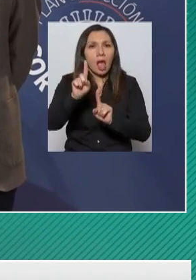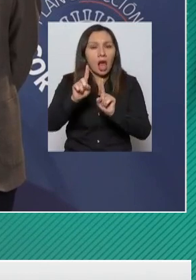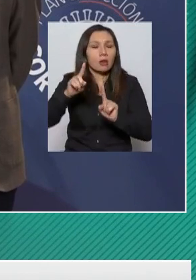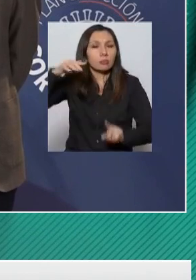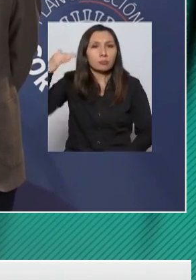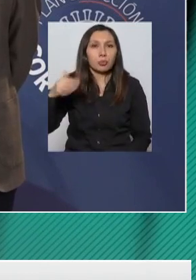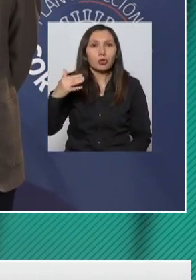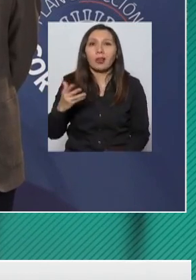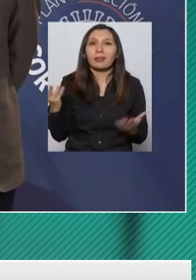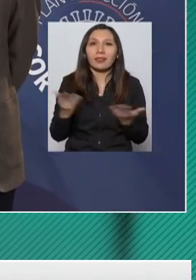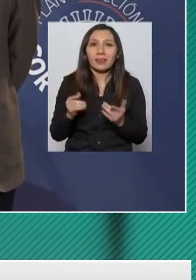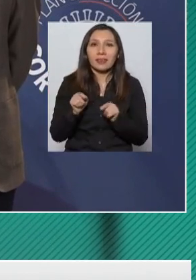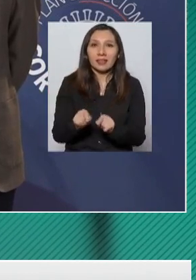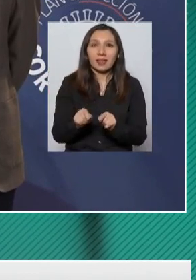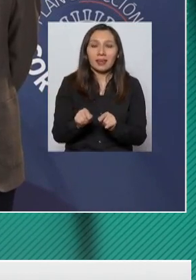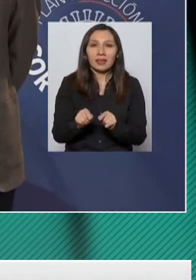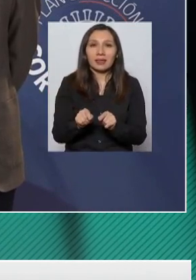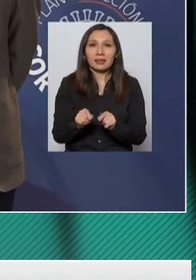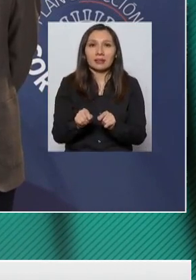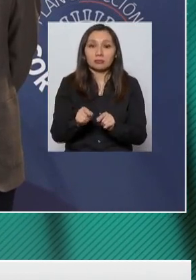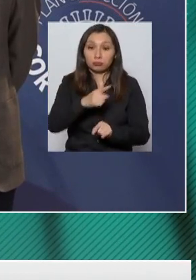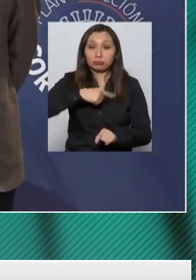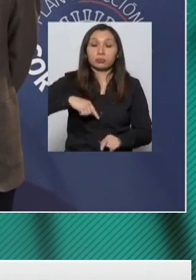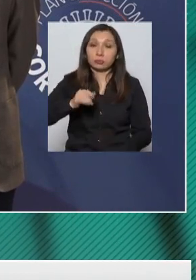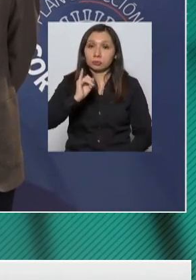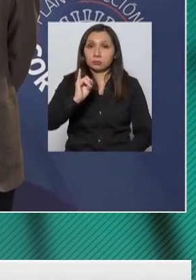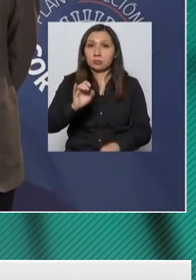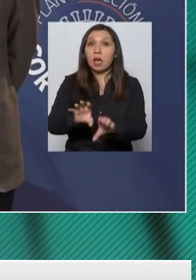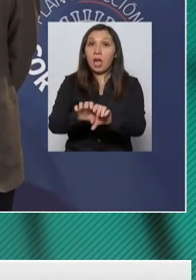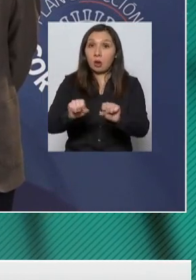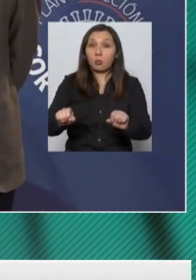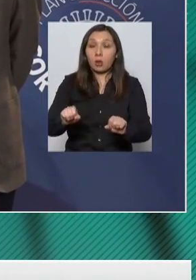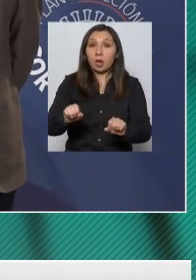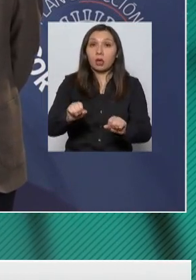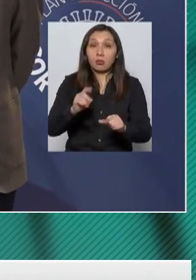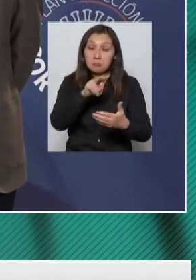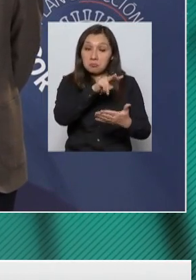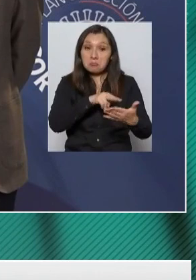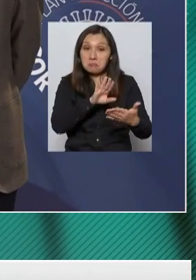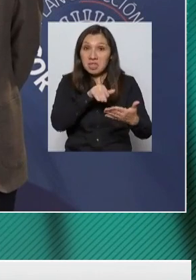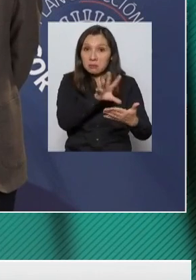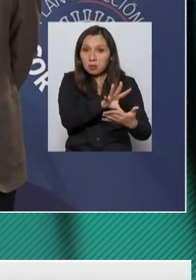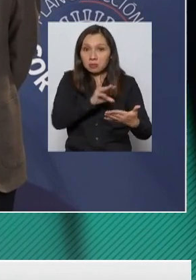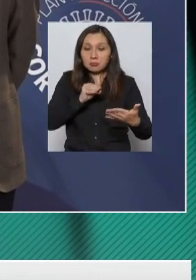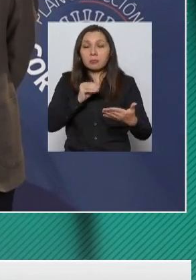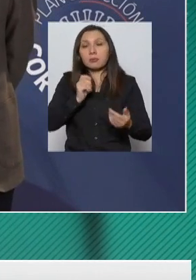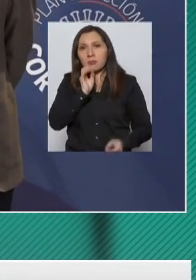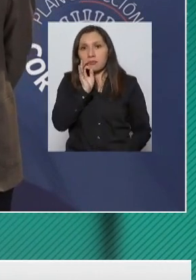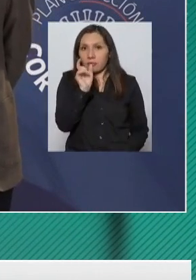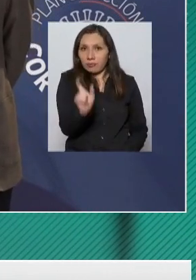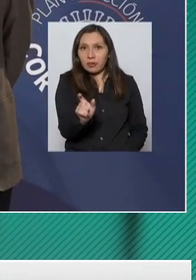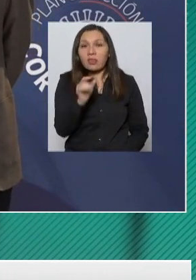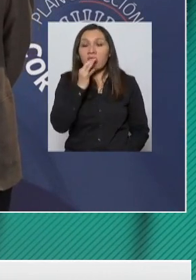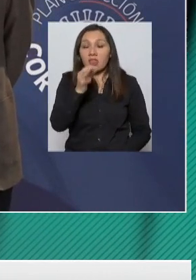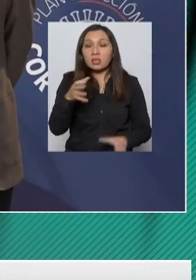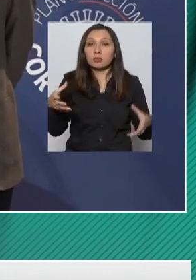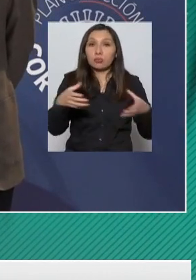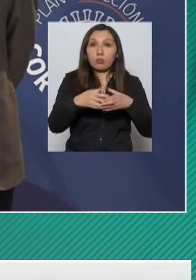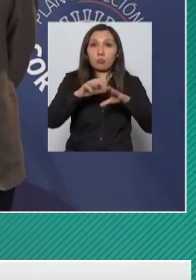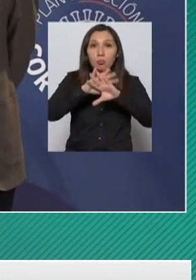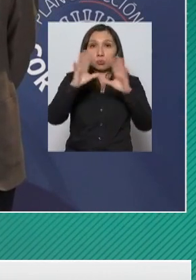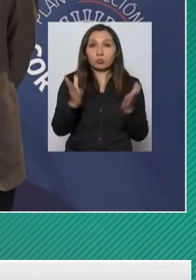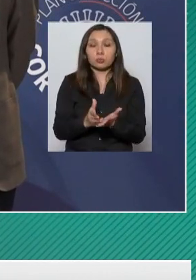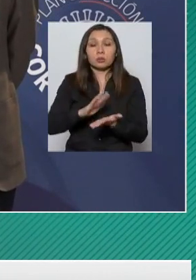es relevante y es que estamos de acuerdo estoy parafraseando dice la organización mundial de la salud que